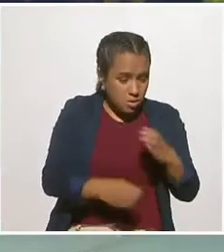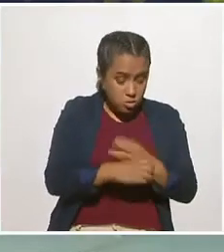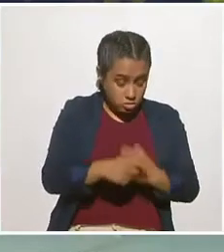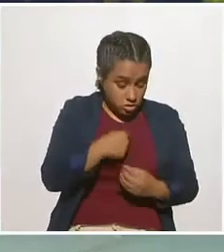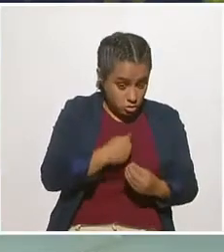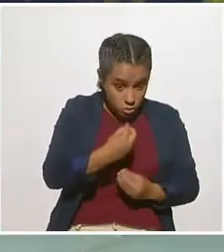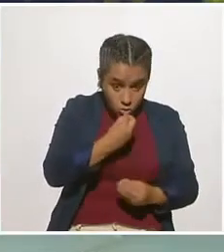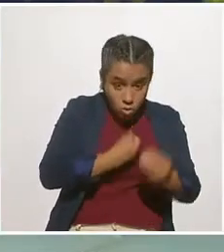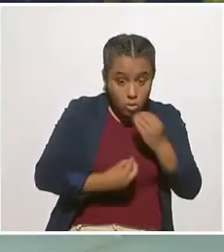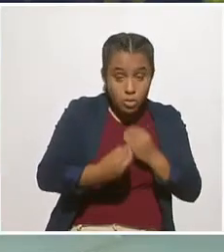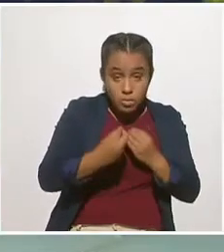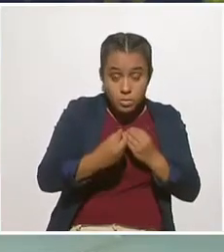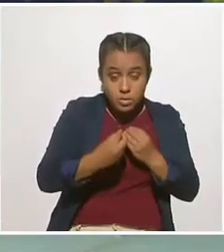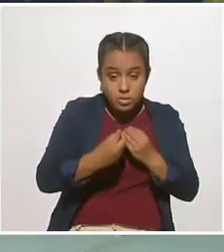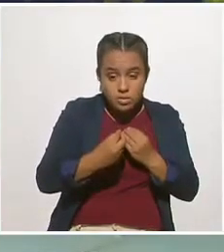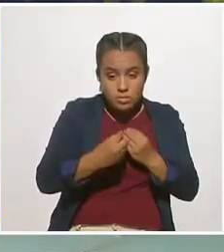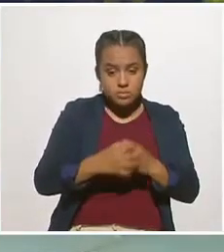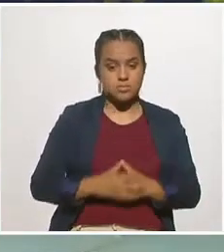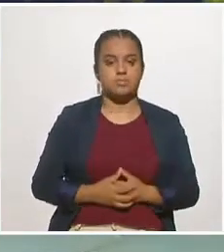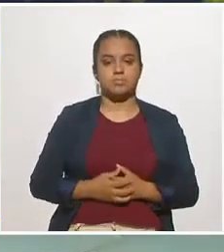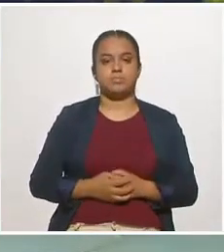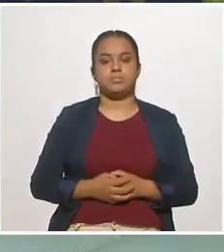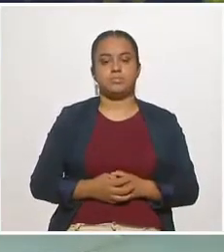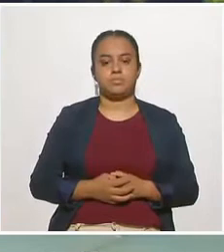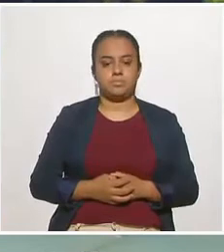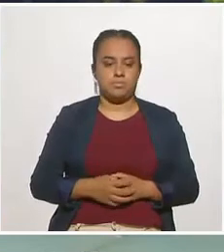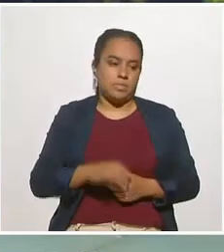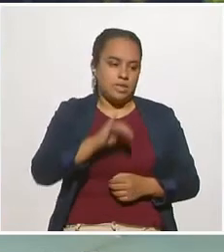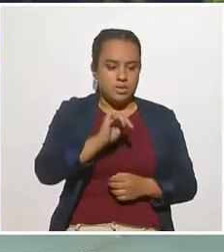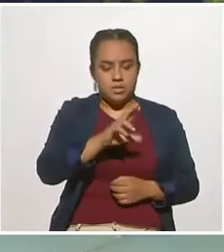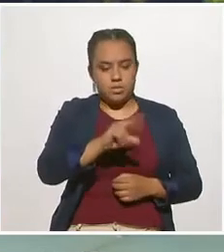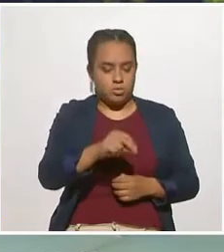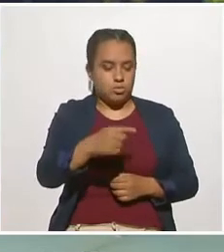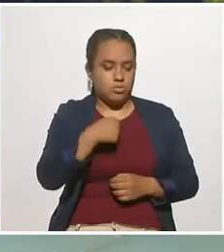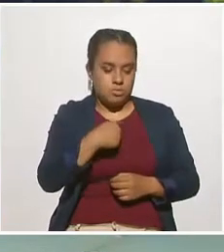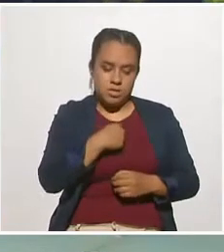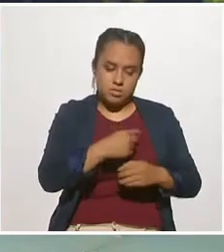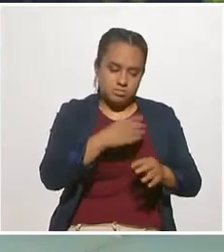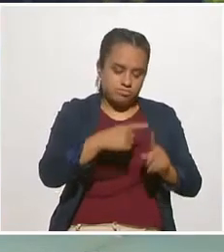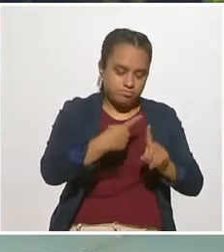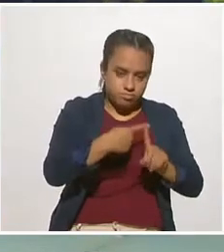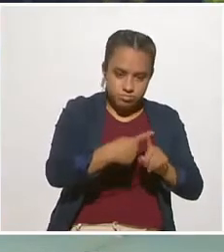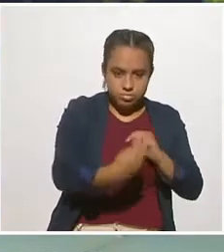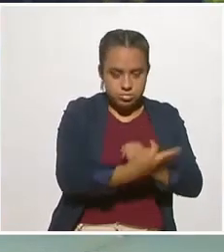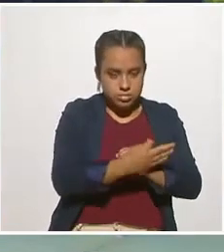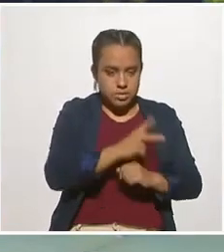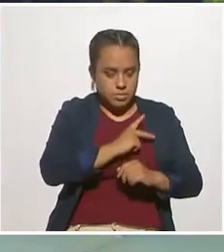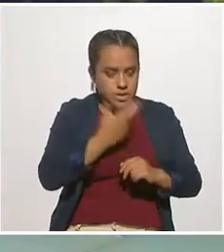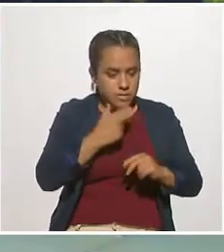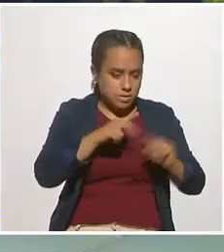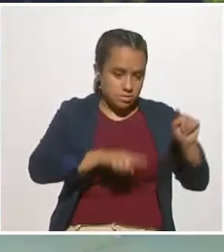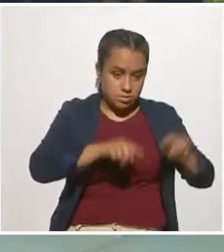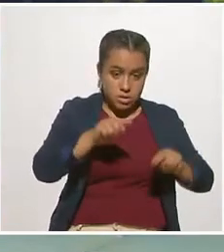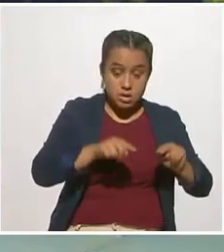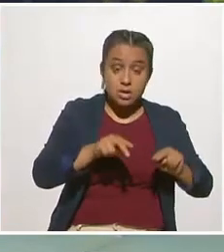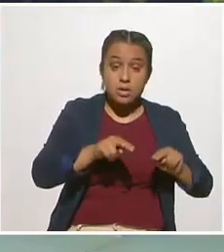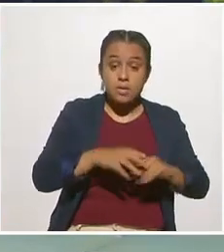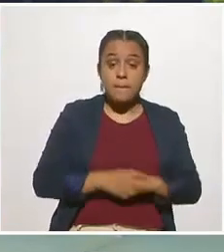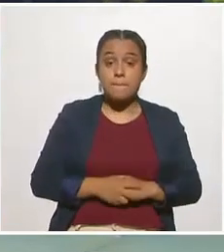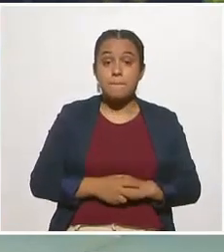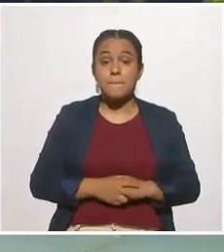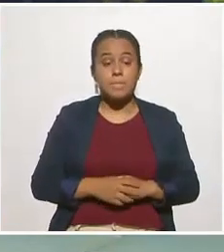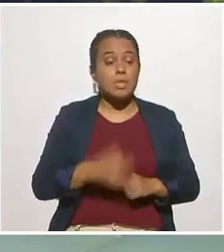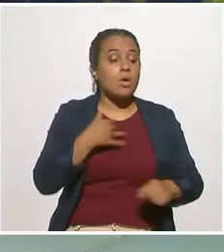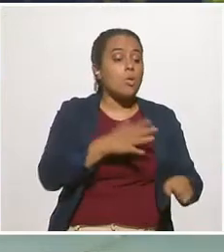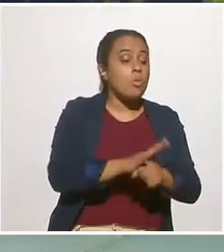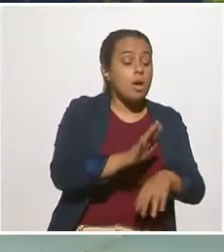va a tener un efecto sí o sí en mis niveles de glucosa. Entonces, aquí más que darle importancia más a uno que a otro, va a ser